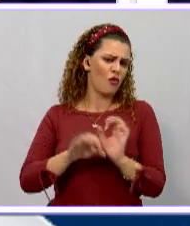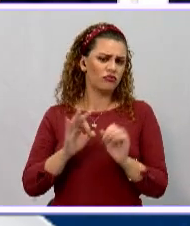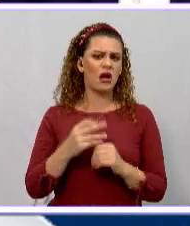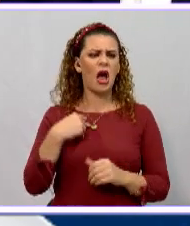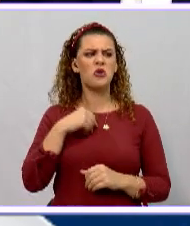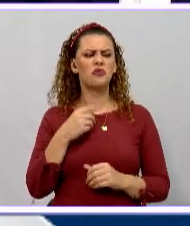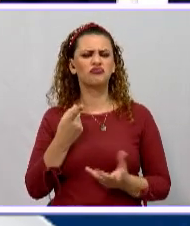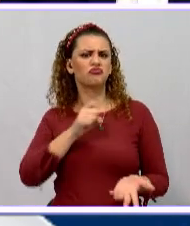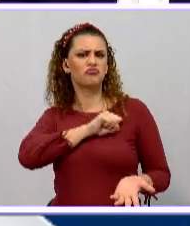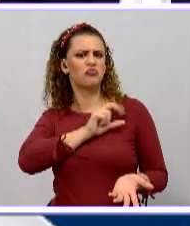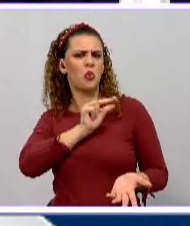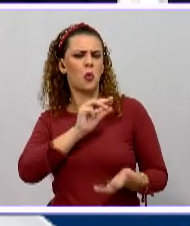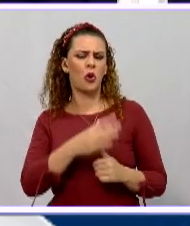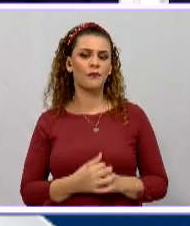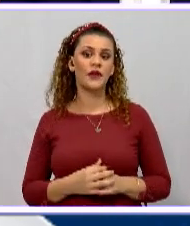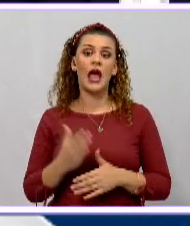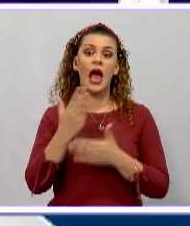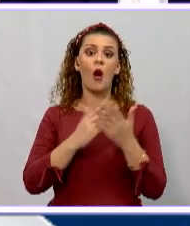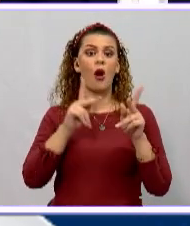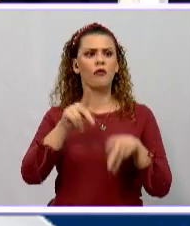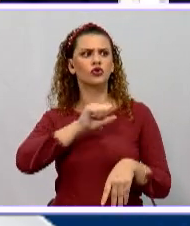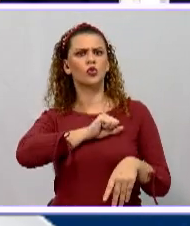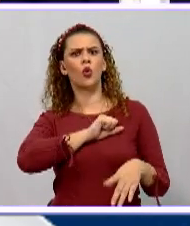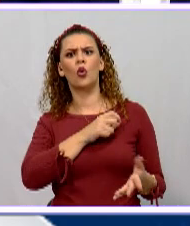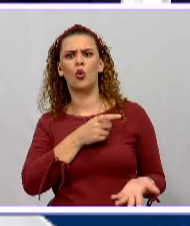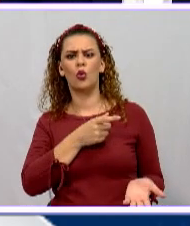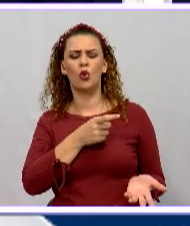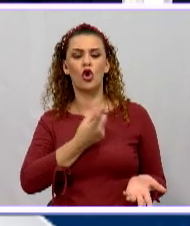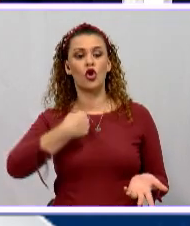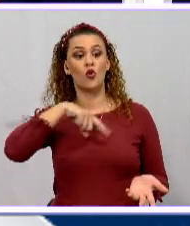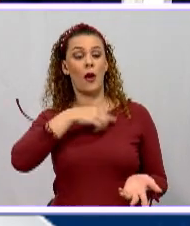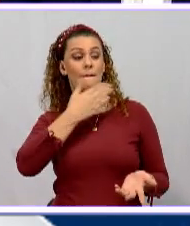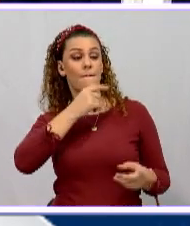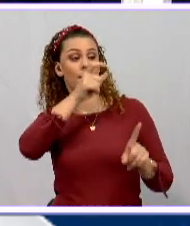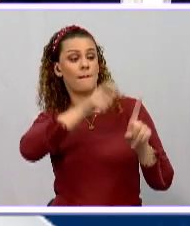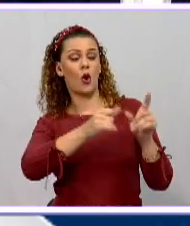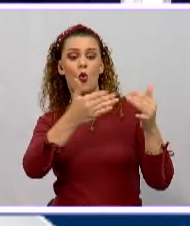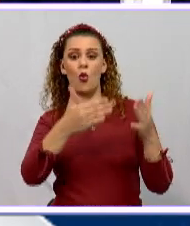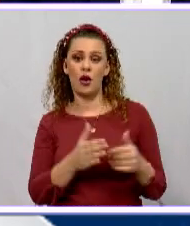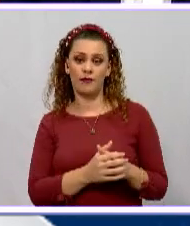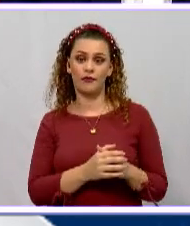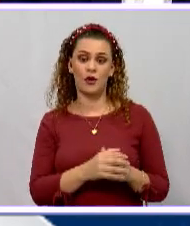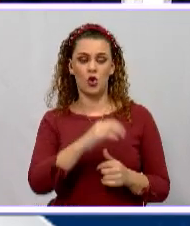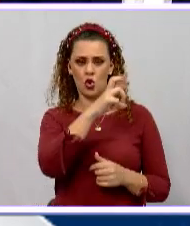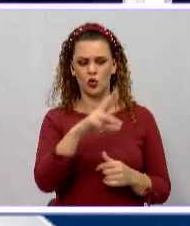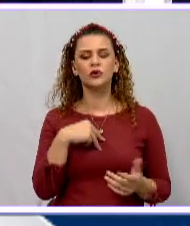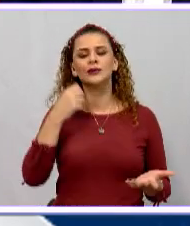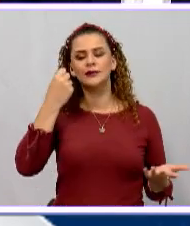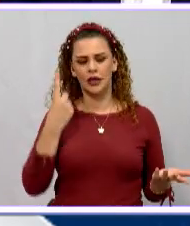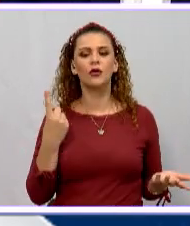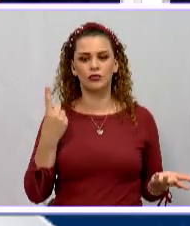mí no me escandaliza Porque algunos escandalizan de que nuestro mejor jugador en la selección y yo lo comprendo